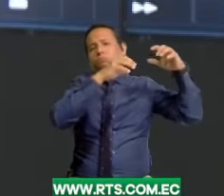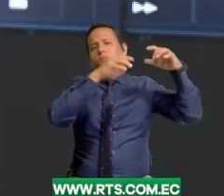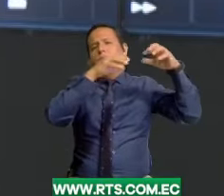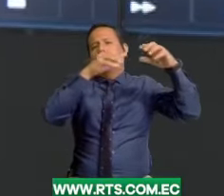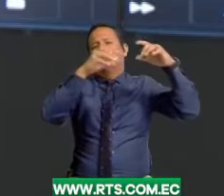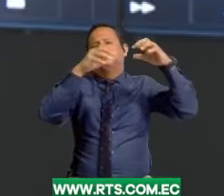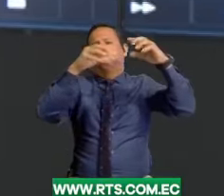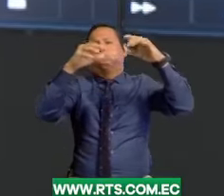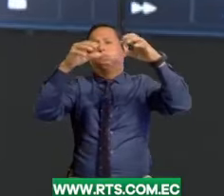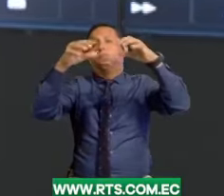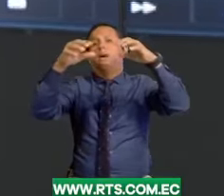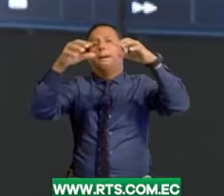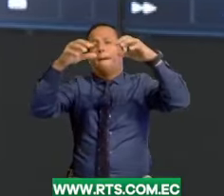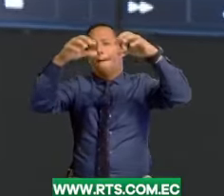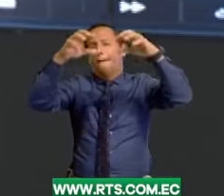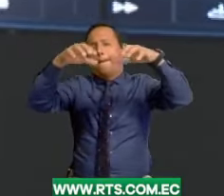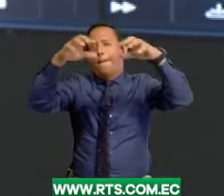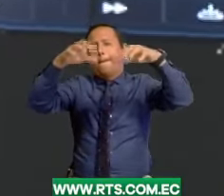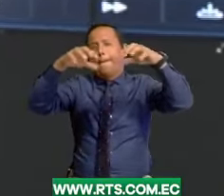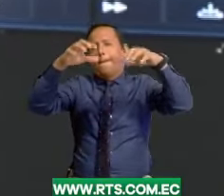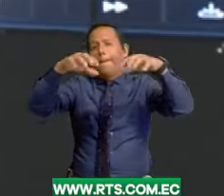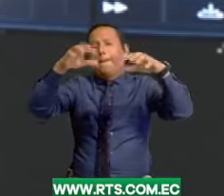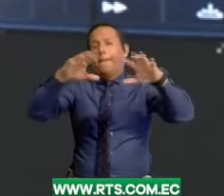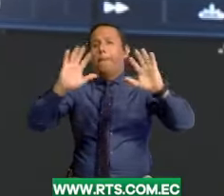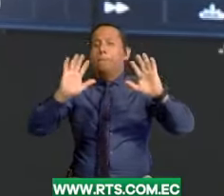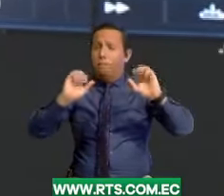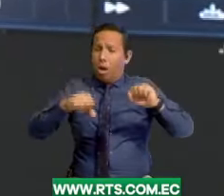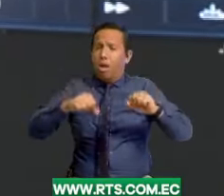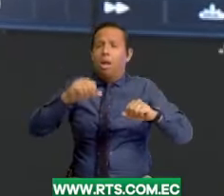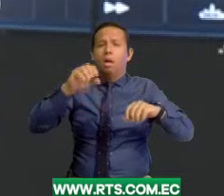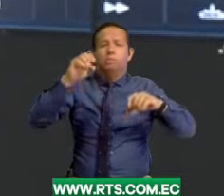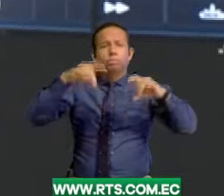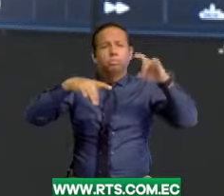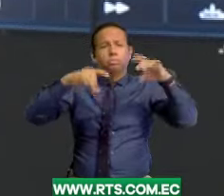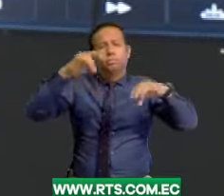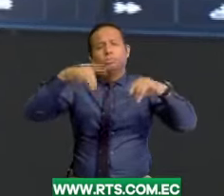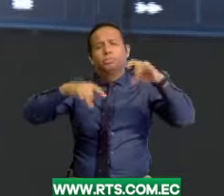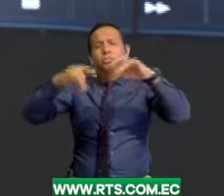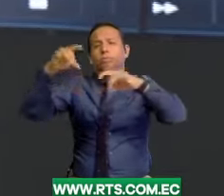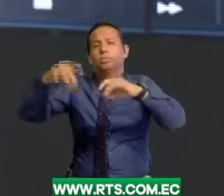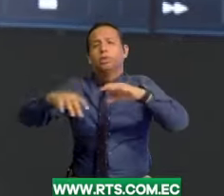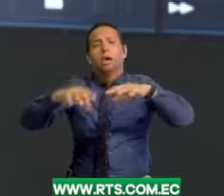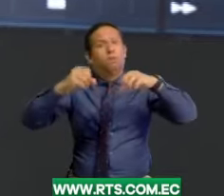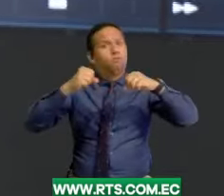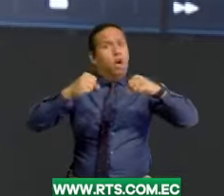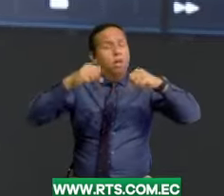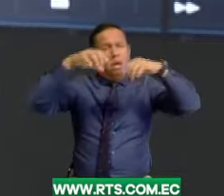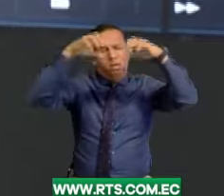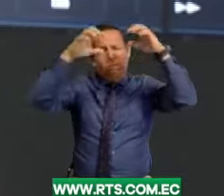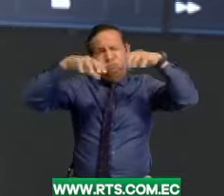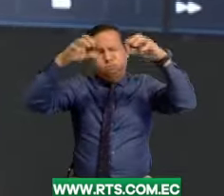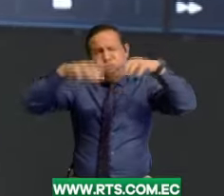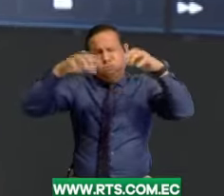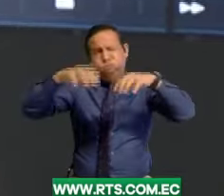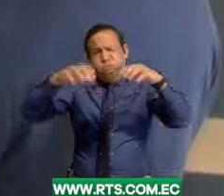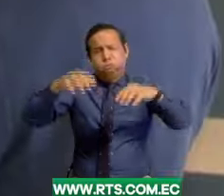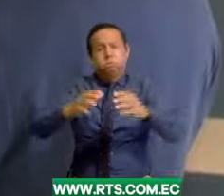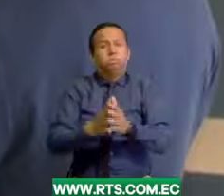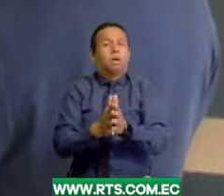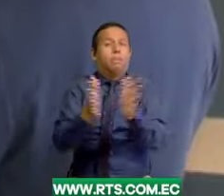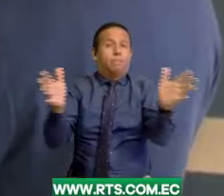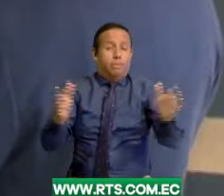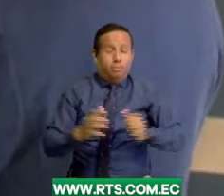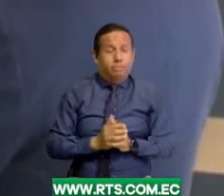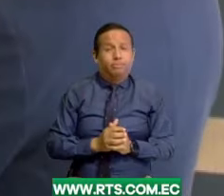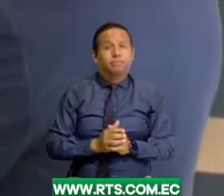traiga más bien una masa pues mucho más húmeda que detonaría algunos eventos de precipitación con una intensidad mucho mayor y también en una escala pues mucho más amplia la